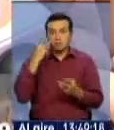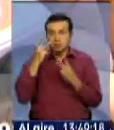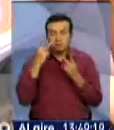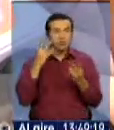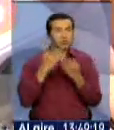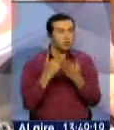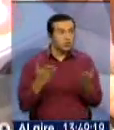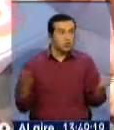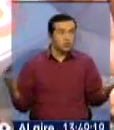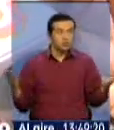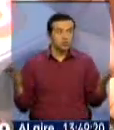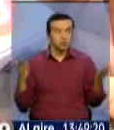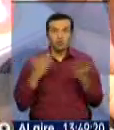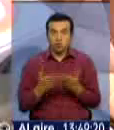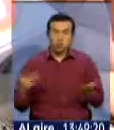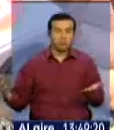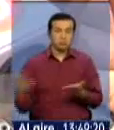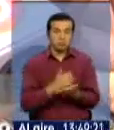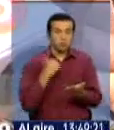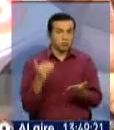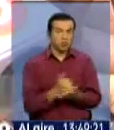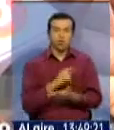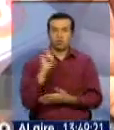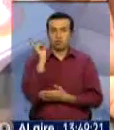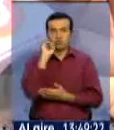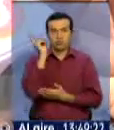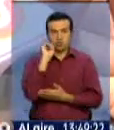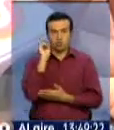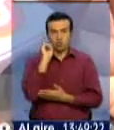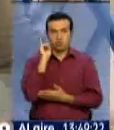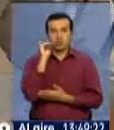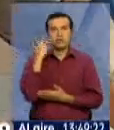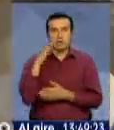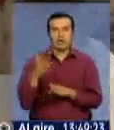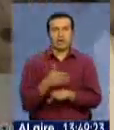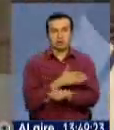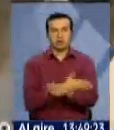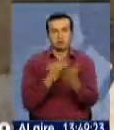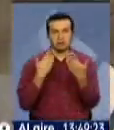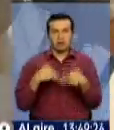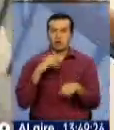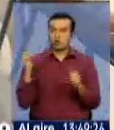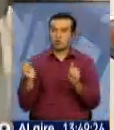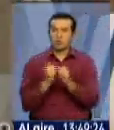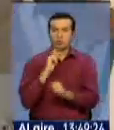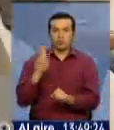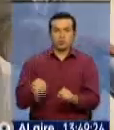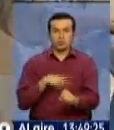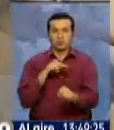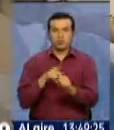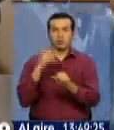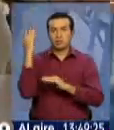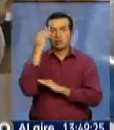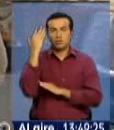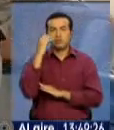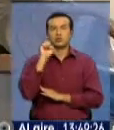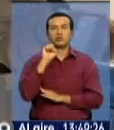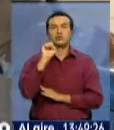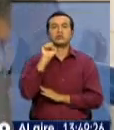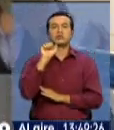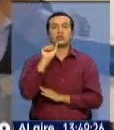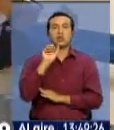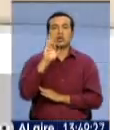ver todo lo que hay. No venimos a llevarnos absolutamente nada, como usted lo dijo, eso ya se lo hizo. Junto a dos peritos se trasladó a Televisión